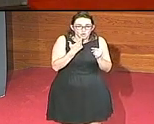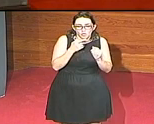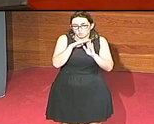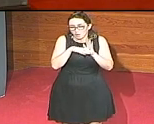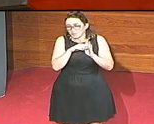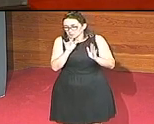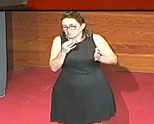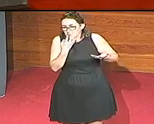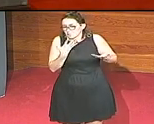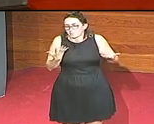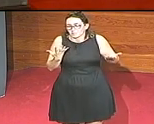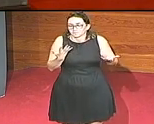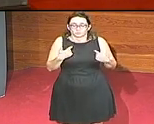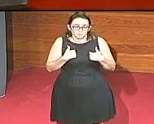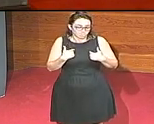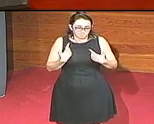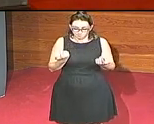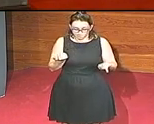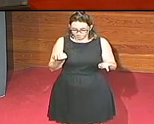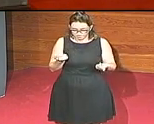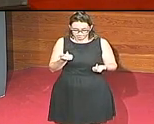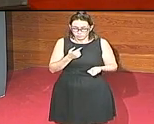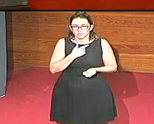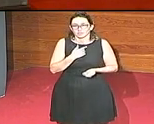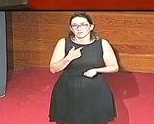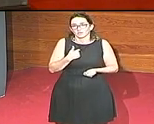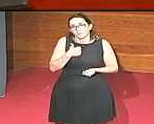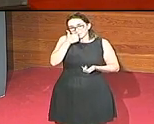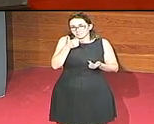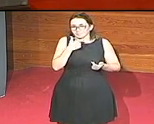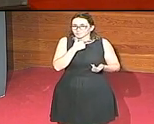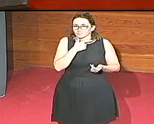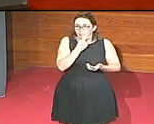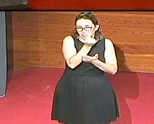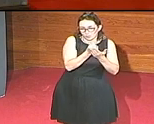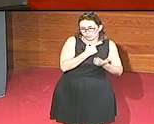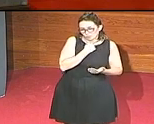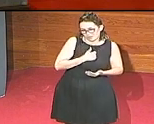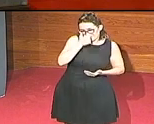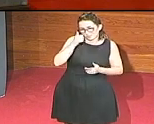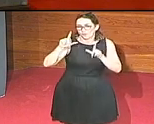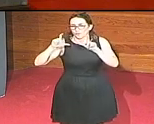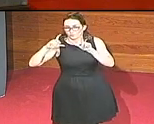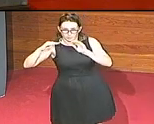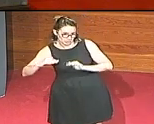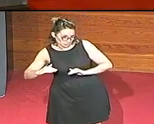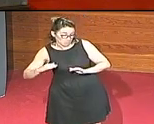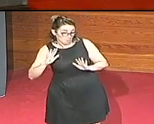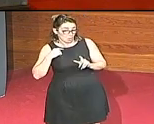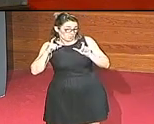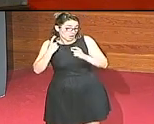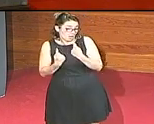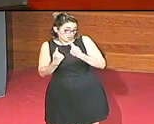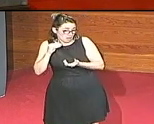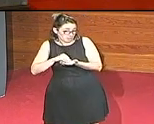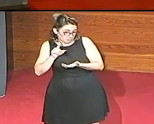a mí me gustan quiere decir yo me gusta más el dibujo que igual utilizar fotografías pero cuando también las utilizo y me gustan